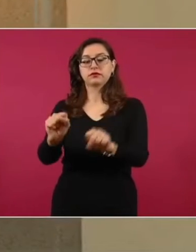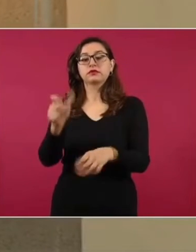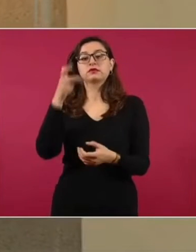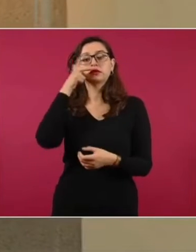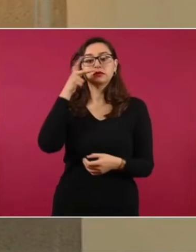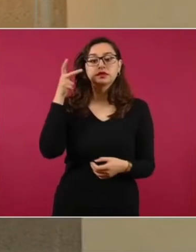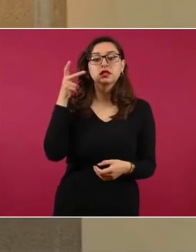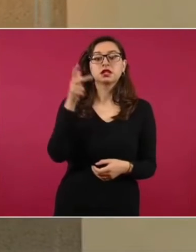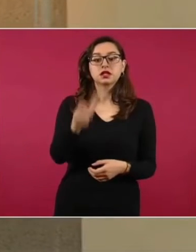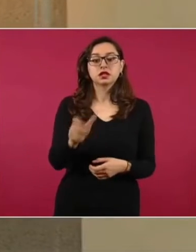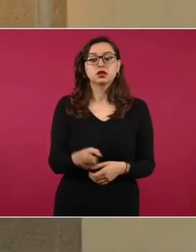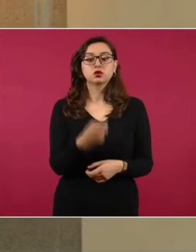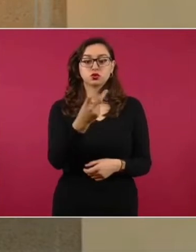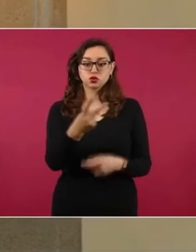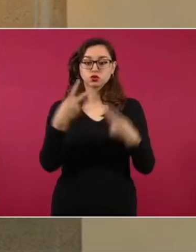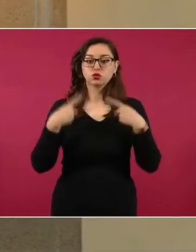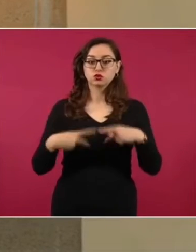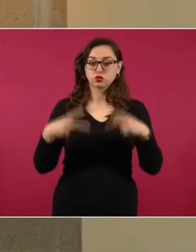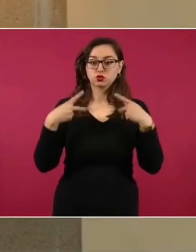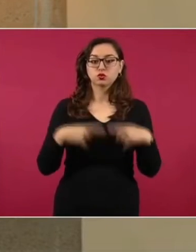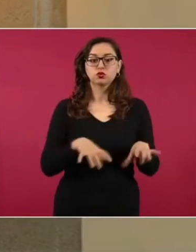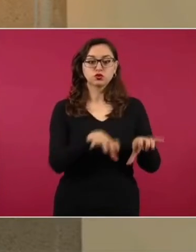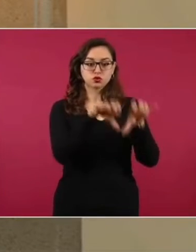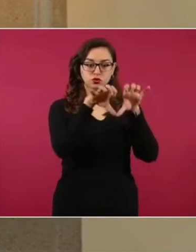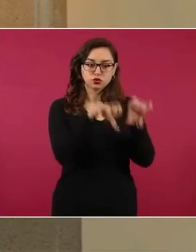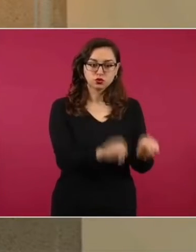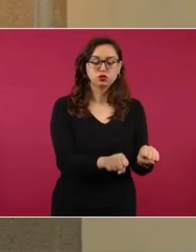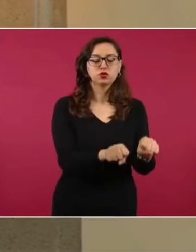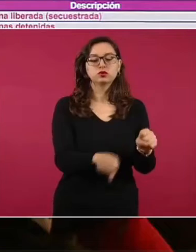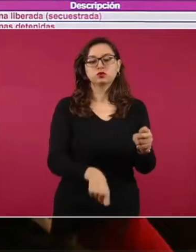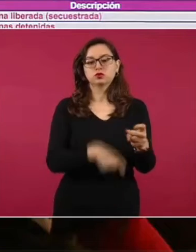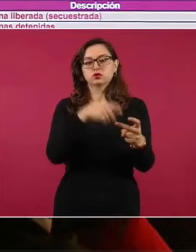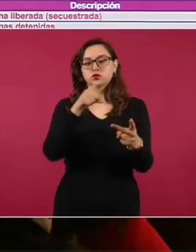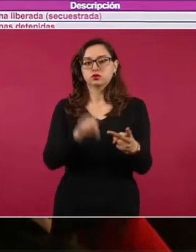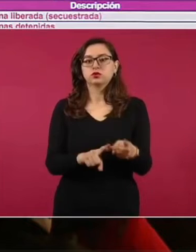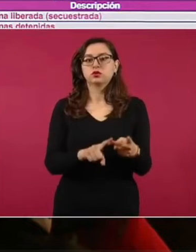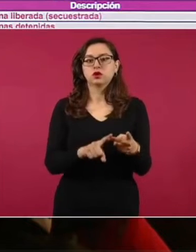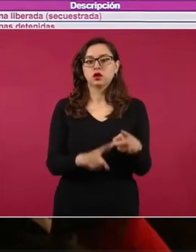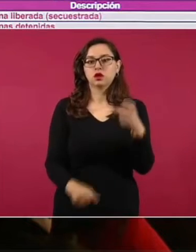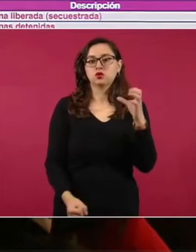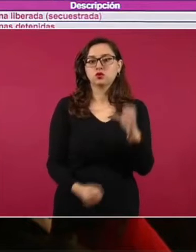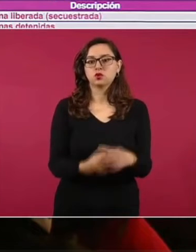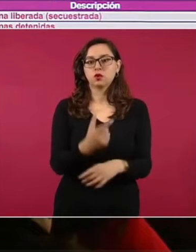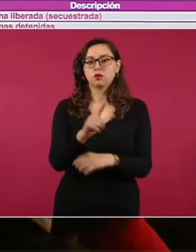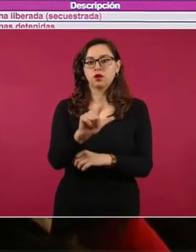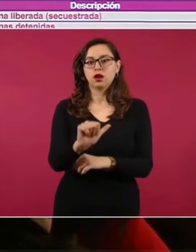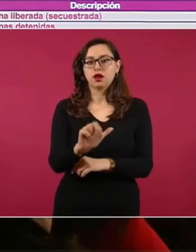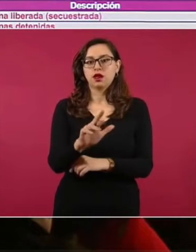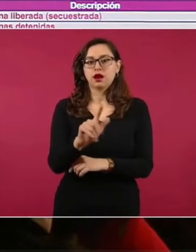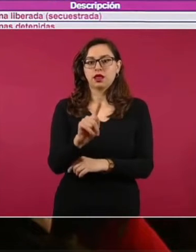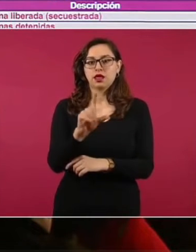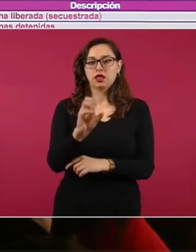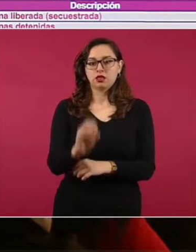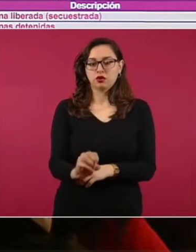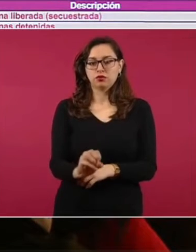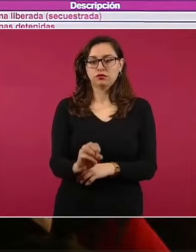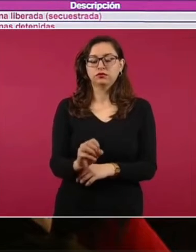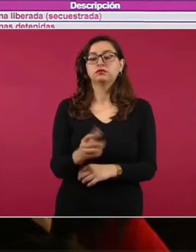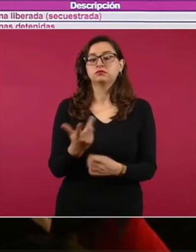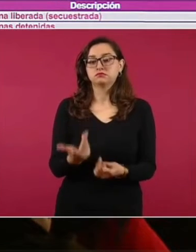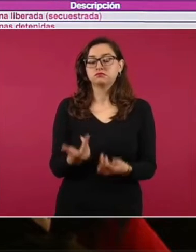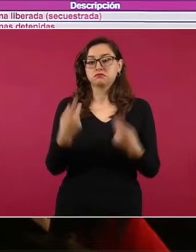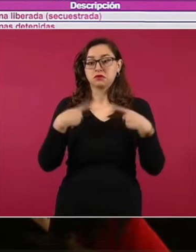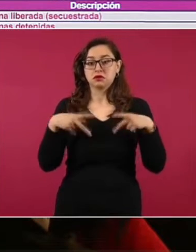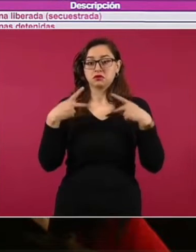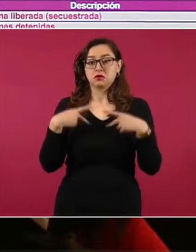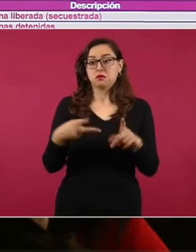personas detenidas también por actividades ilícitas. En Nuevo Laredo, una persona liberada que había sido privada